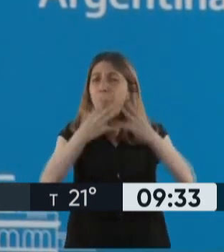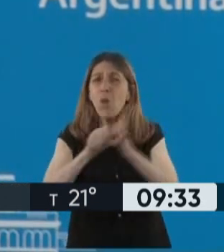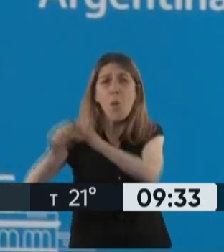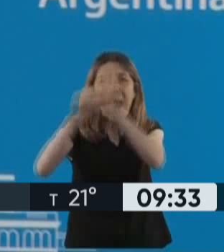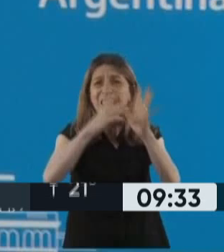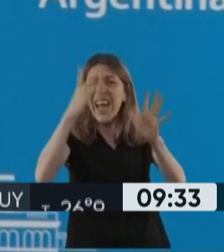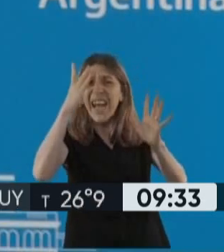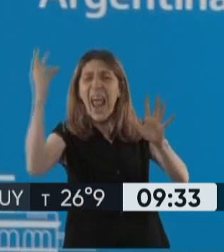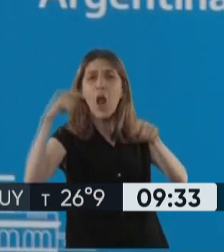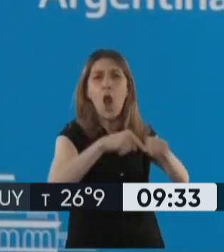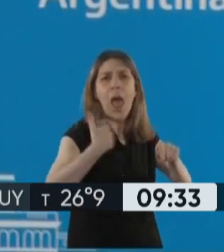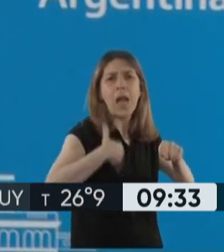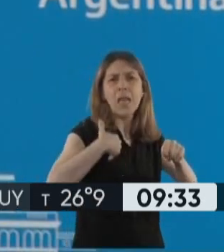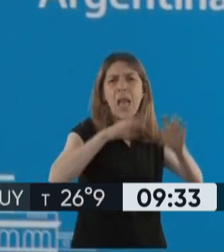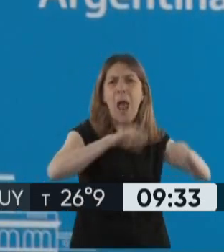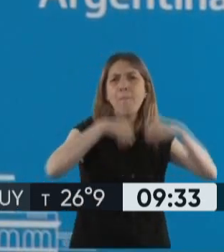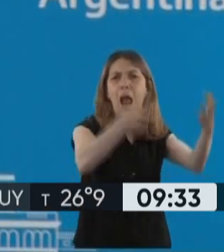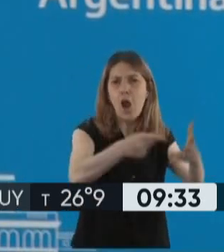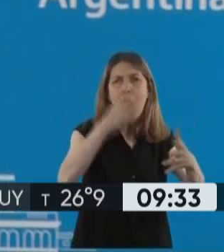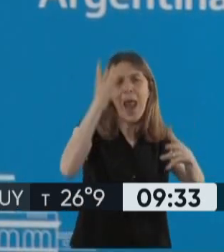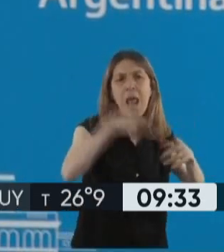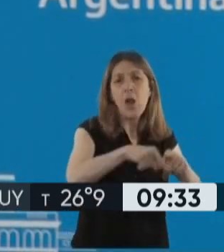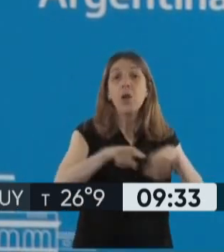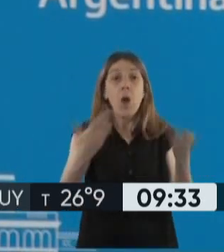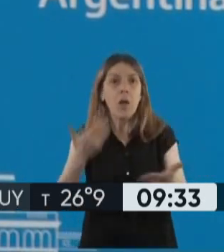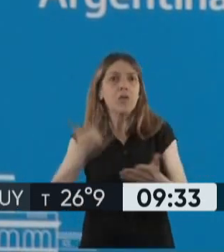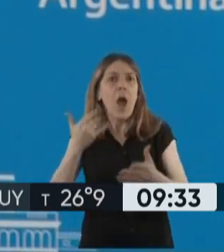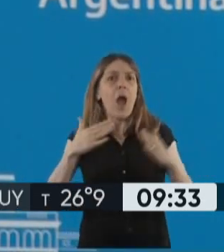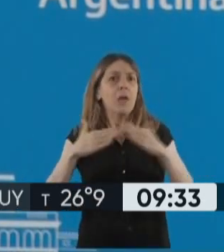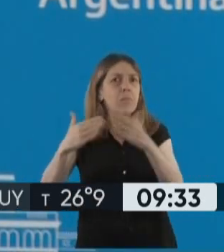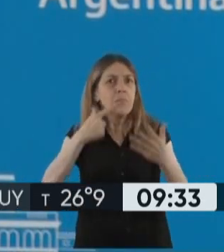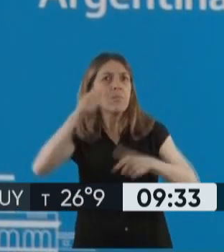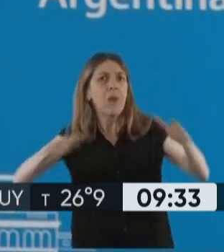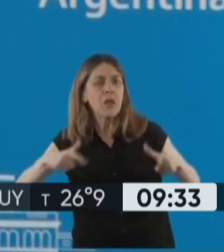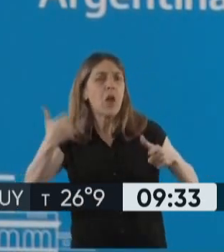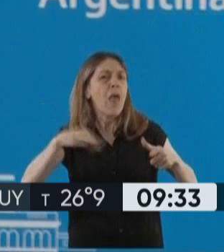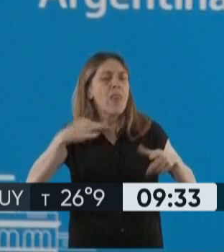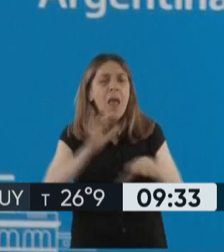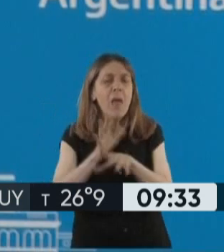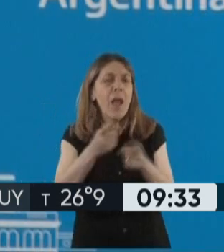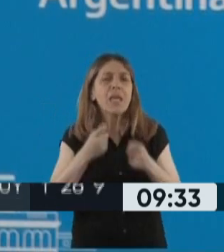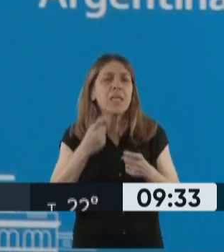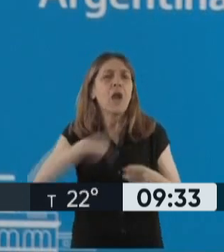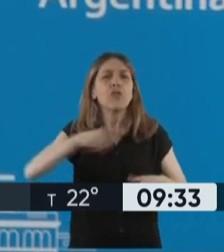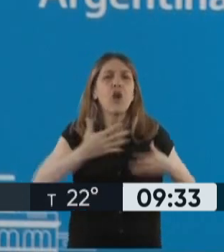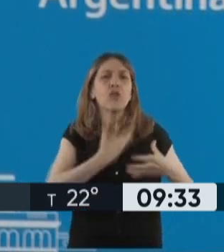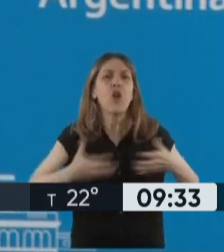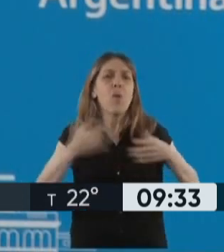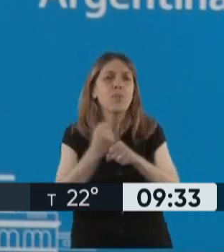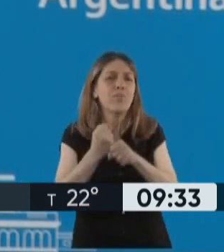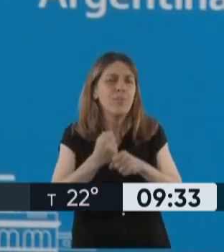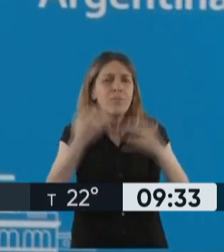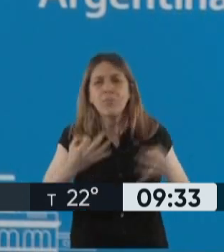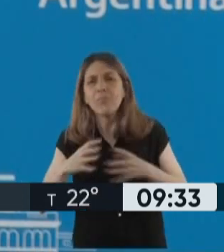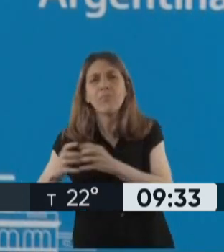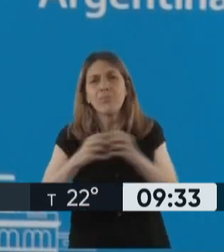eso llegue a la casa y a la mesa de todos los argentinos hacen falta mucha política de Estado y mucha gestión, y eso es lo que están trabajando mancomunadamente